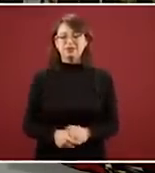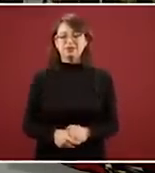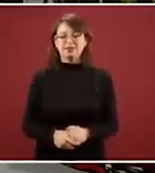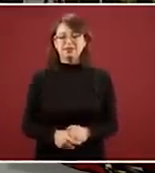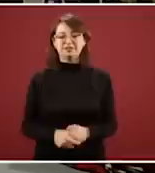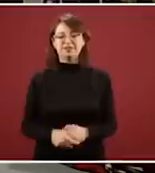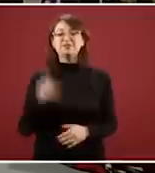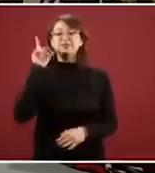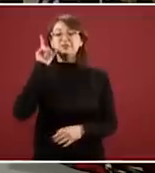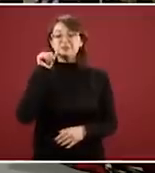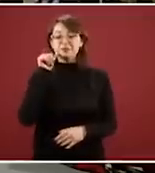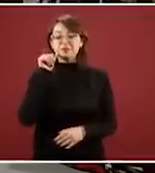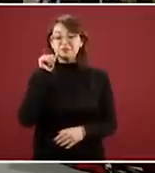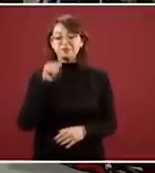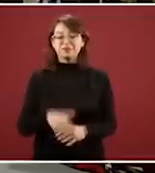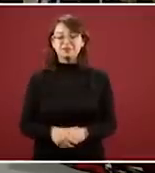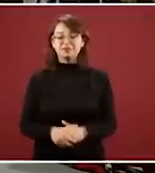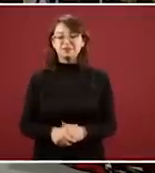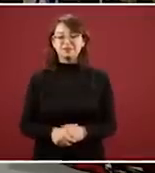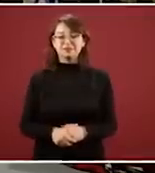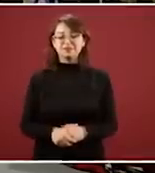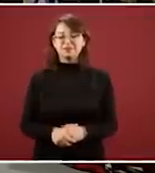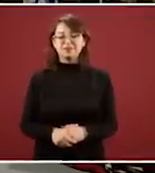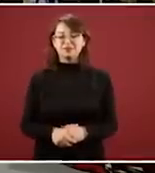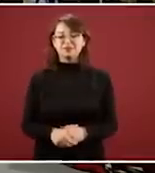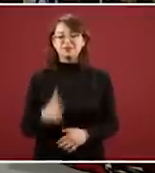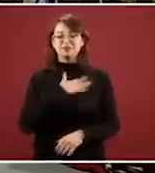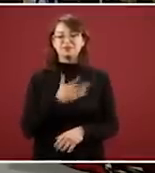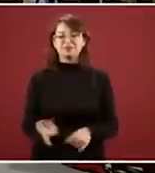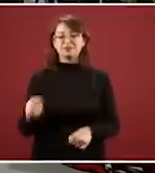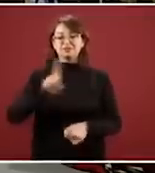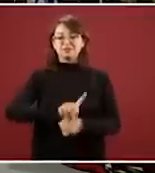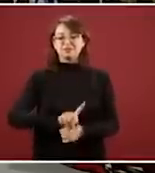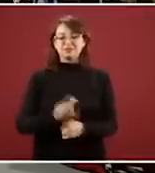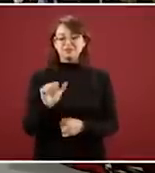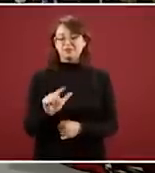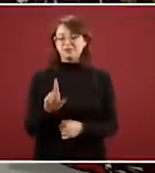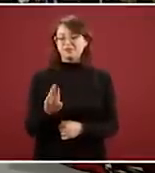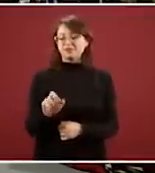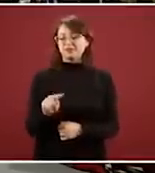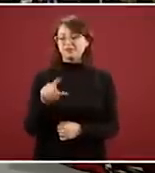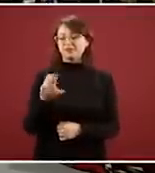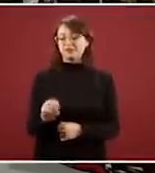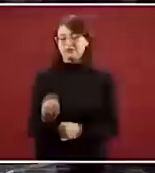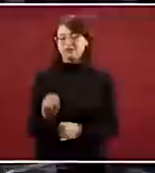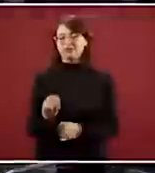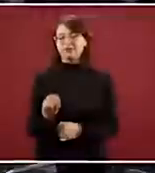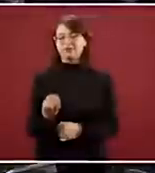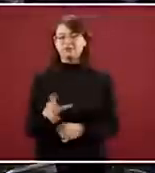Buenos días. No, mañana. Sí. Buenos días, presidente. Buenos días. Alberto Rodríguez, SDP Noticias. Hoy